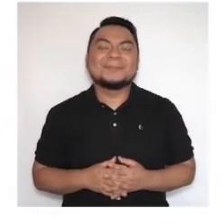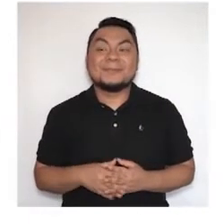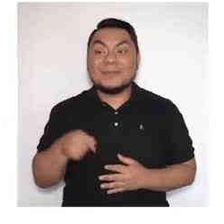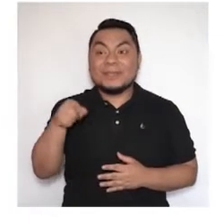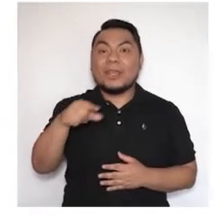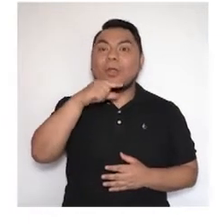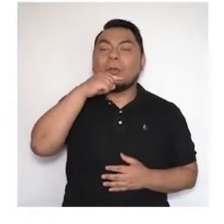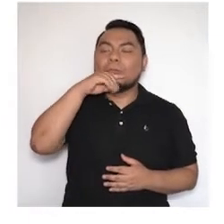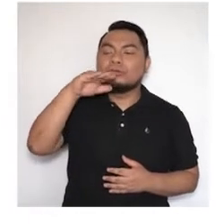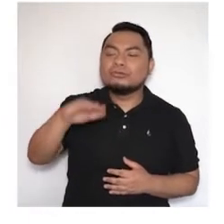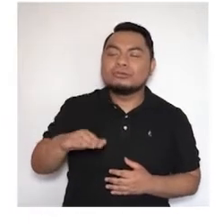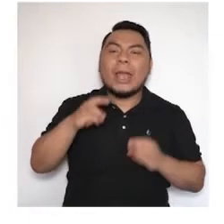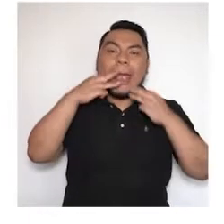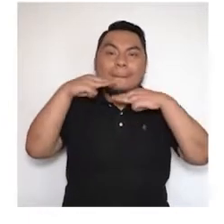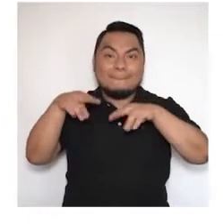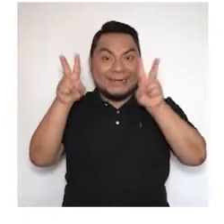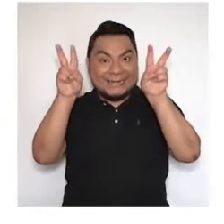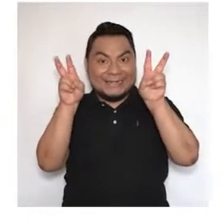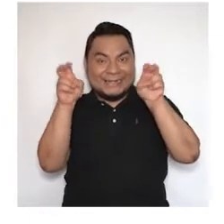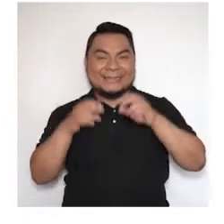La niña y el mar.